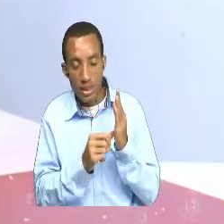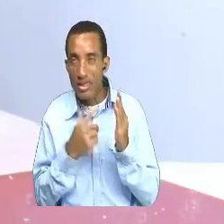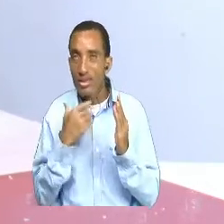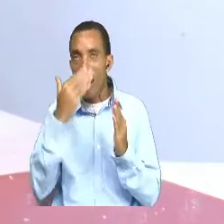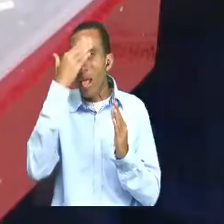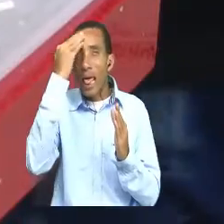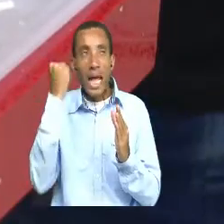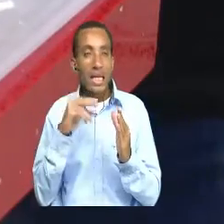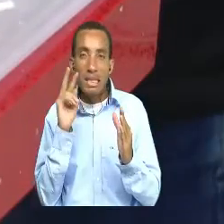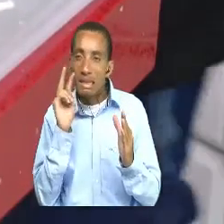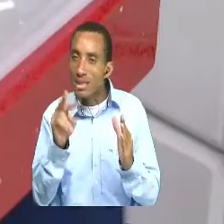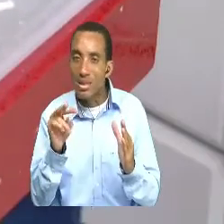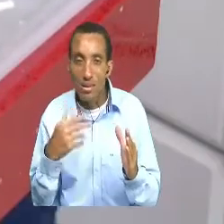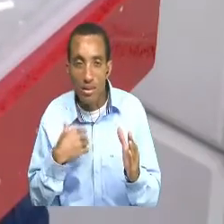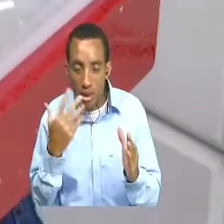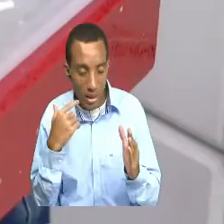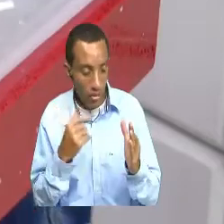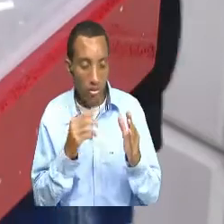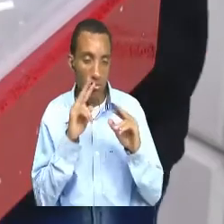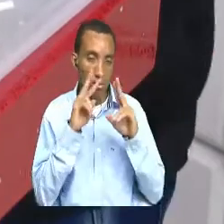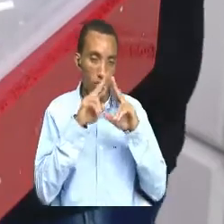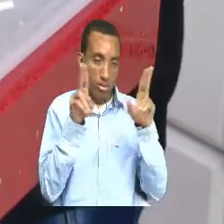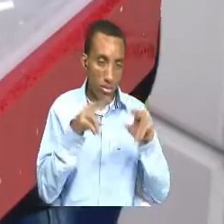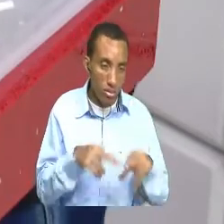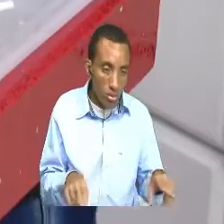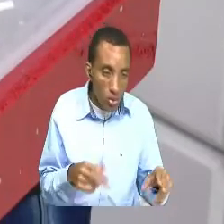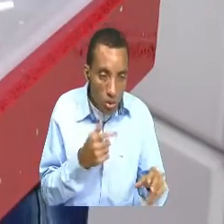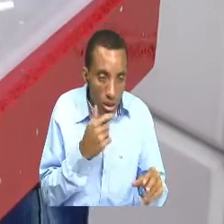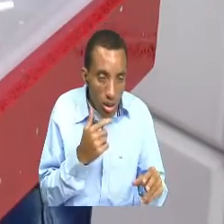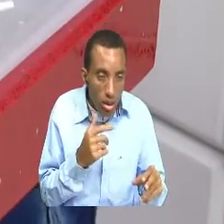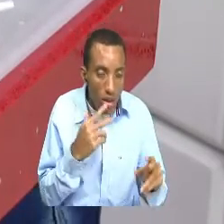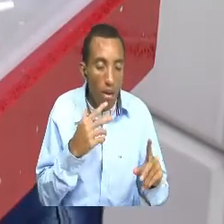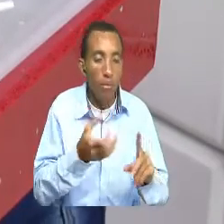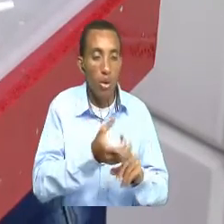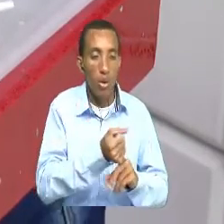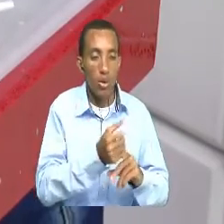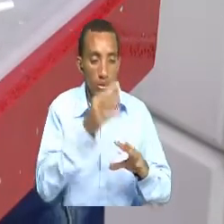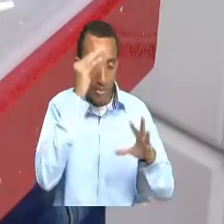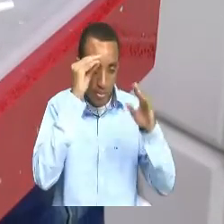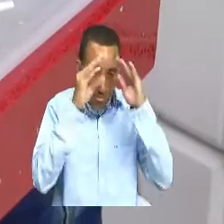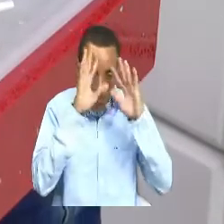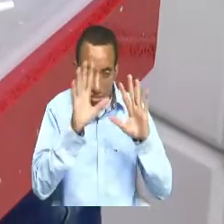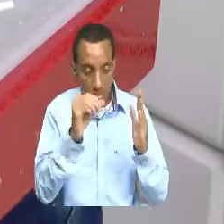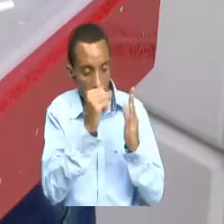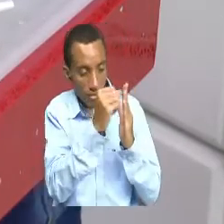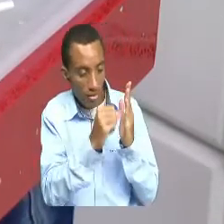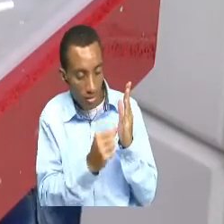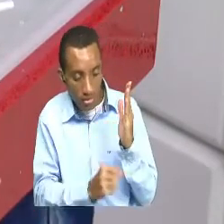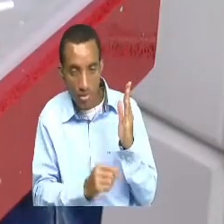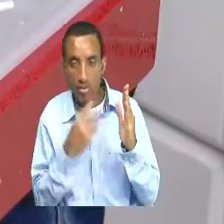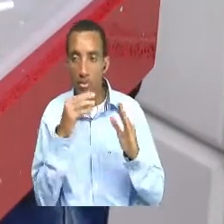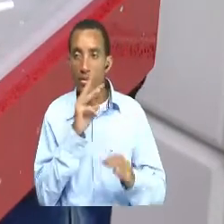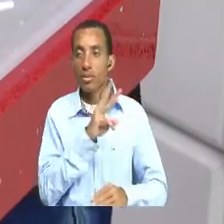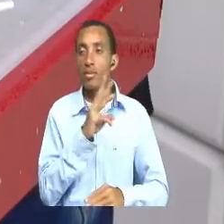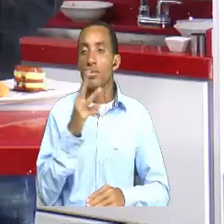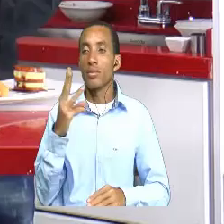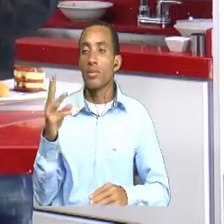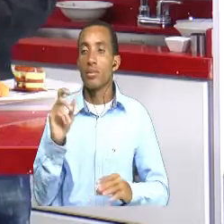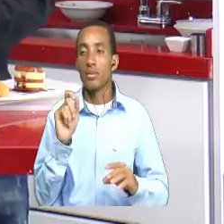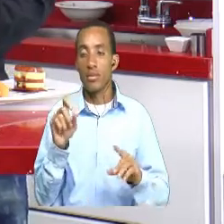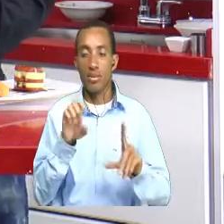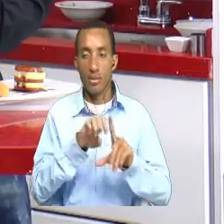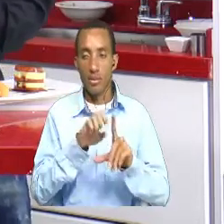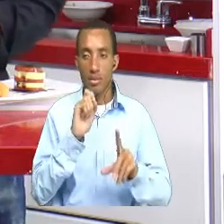alcanzaron a ver que por equis o ye motivo no escucharon cuál era el siguiente paso lo pueden hacer ahí en www punto en la serie visión puntocom